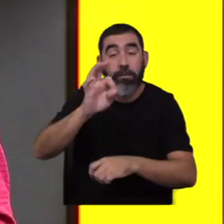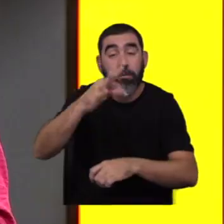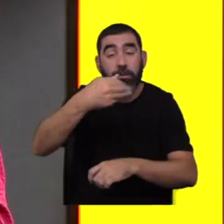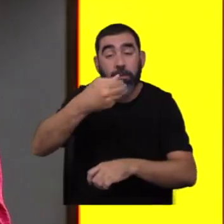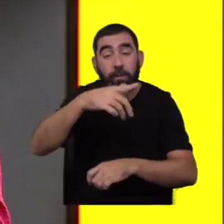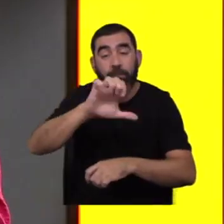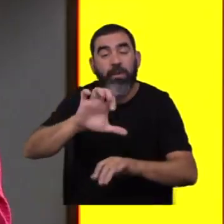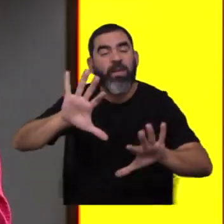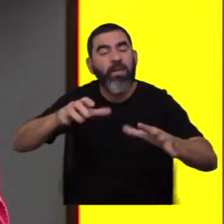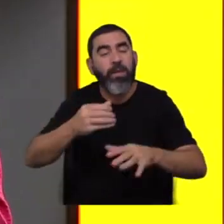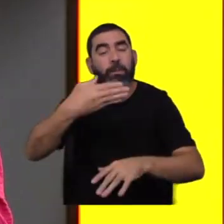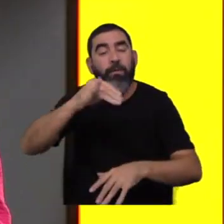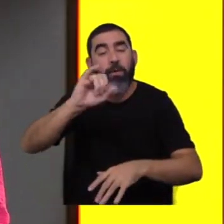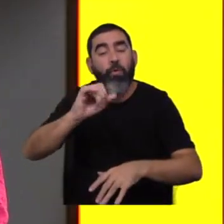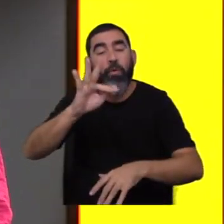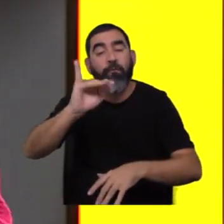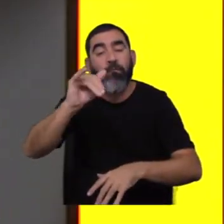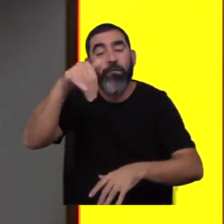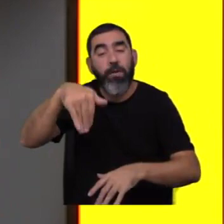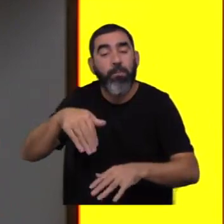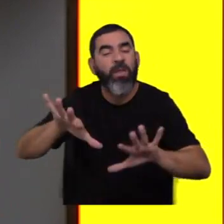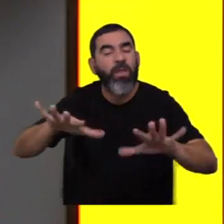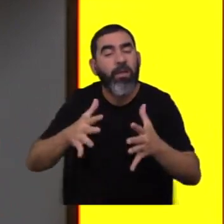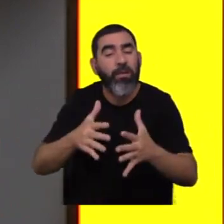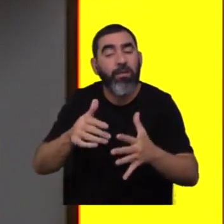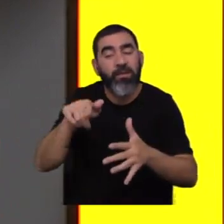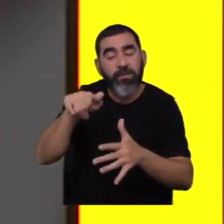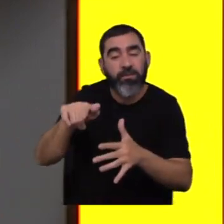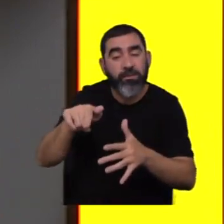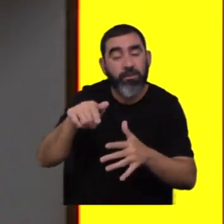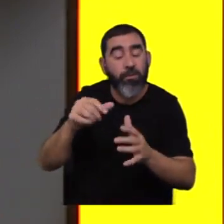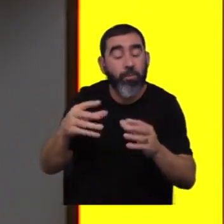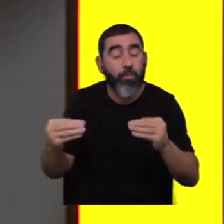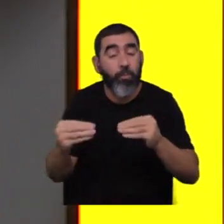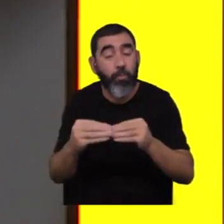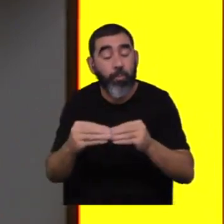los biofilm, cómo se forman y qué pasa con los biofilm en estas prótesis.